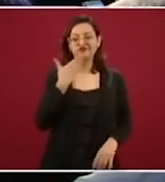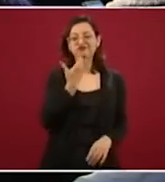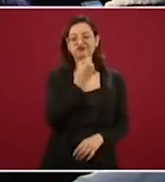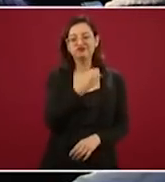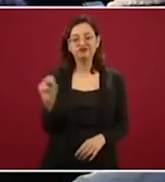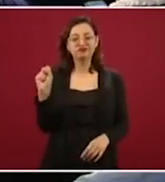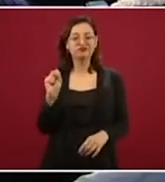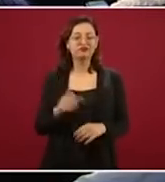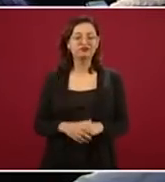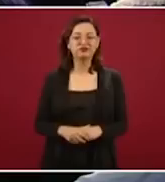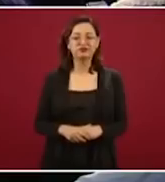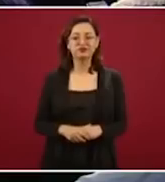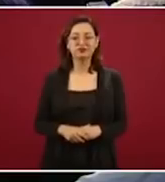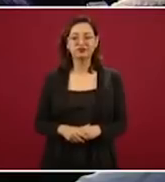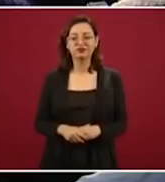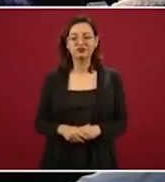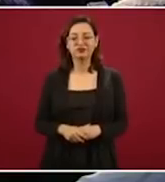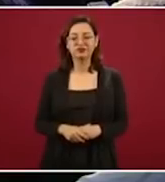la